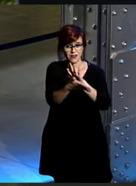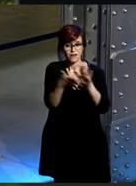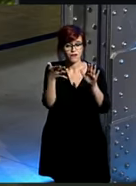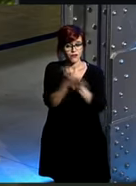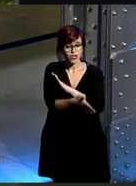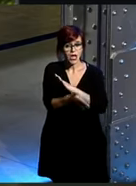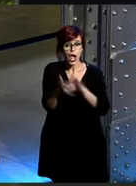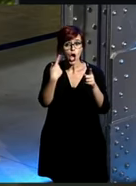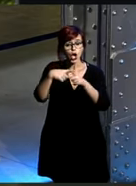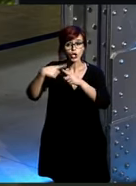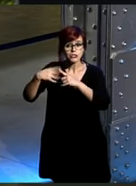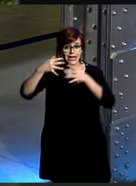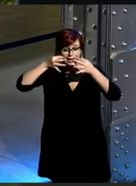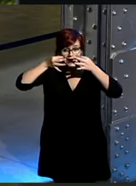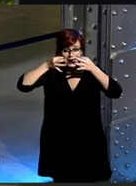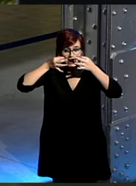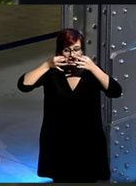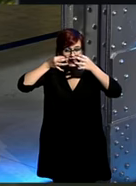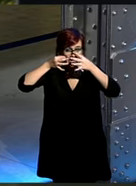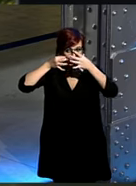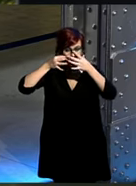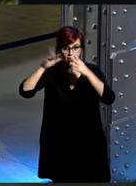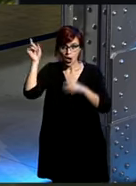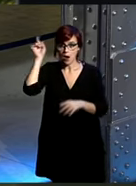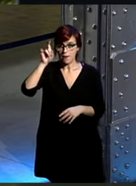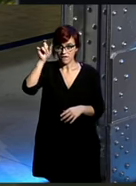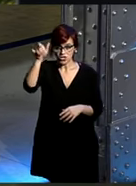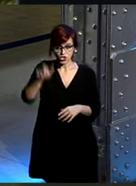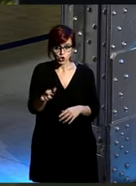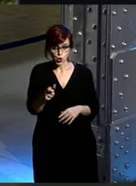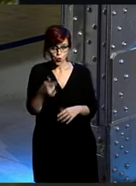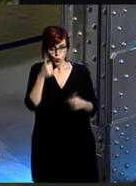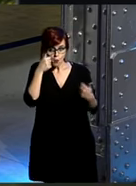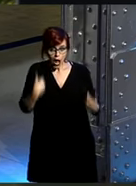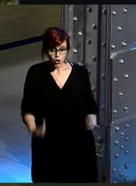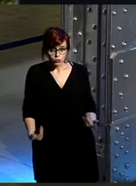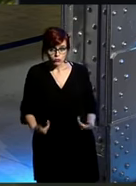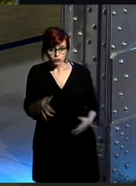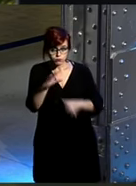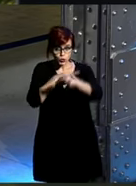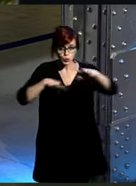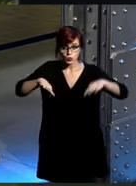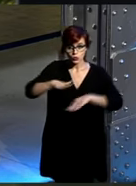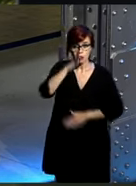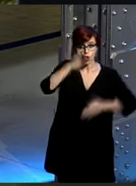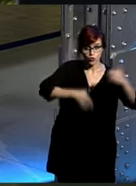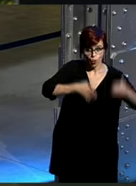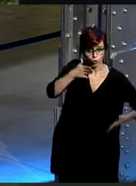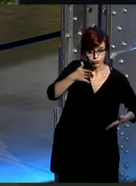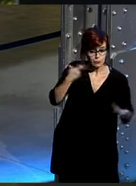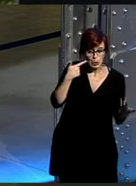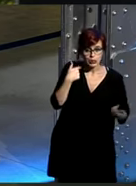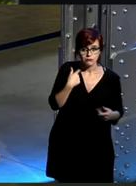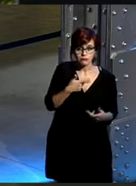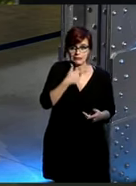mayoría de las cosas que enseñan profesores humanos van a ser enseñadas por robots. No es un chiste, no es un